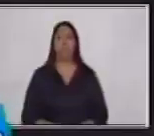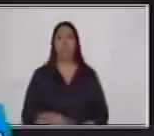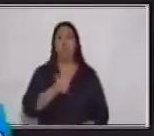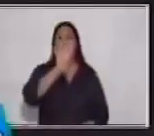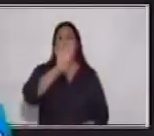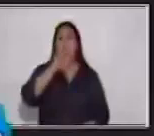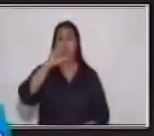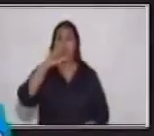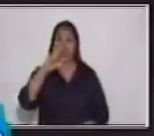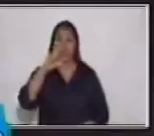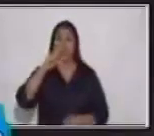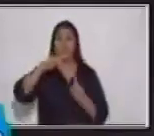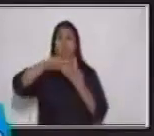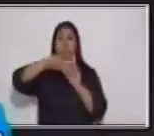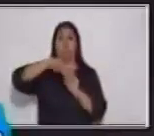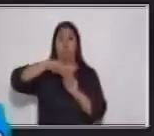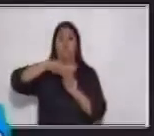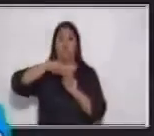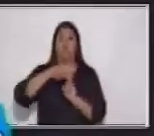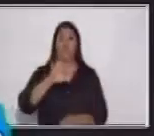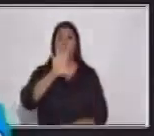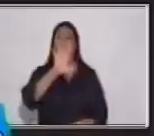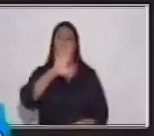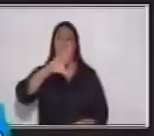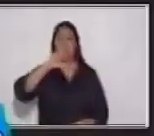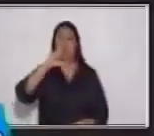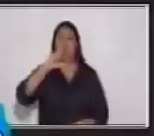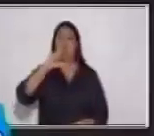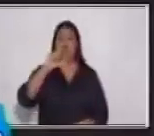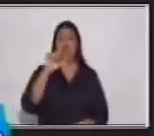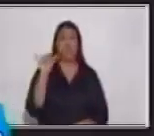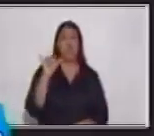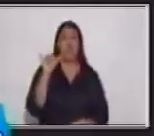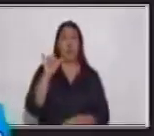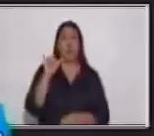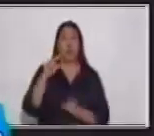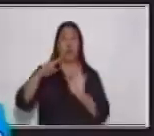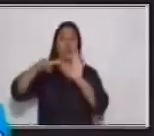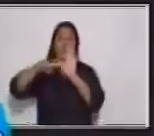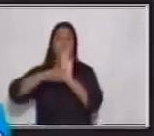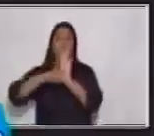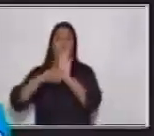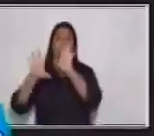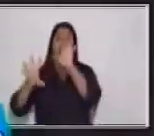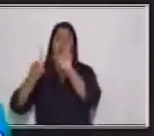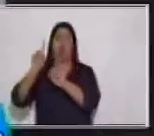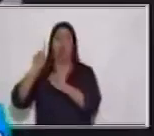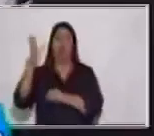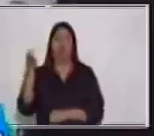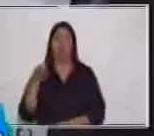4C más 5C igual a menos 11 cuartos.